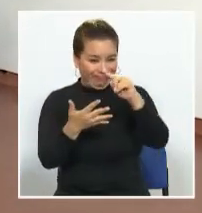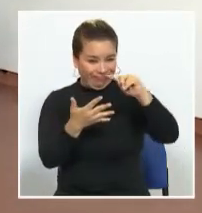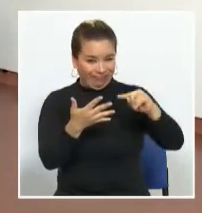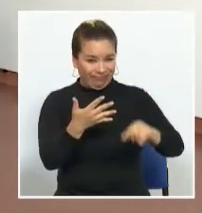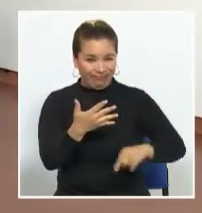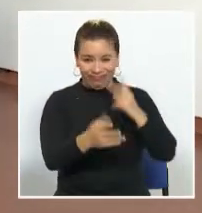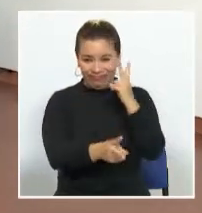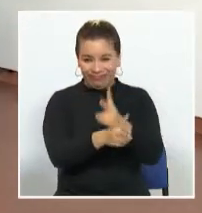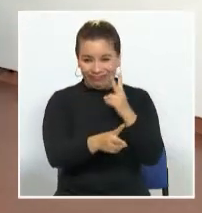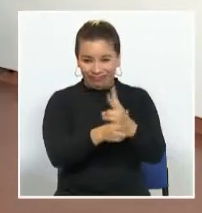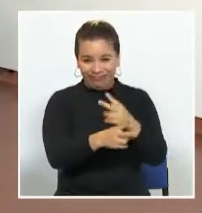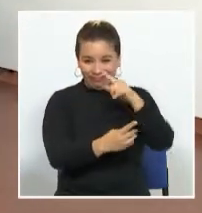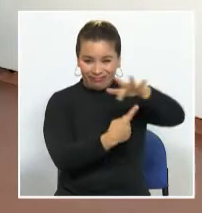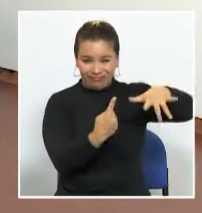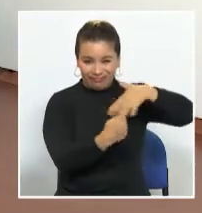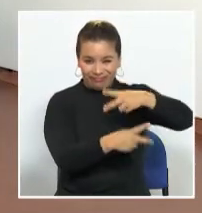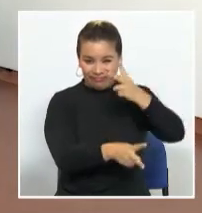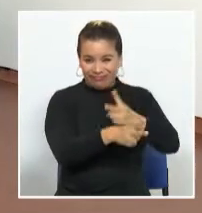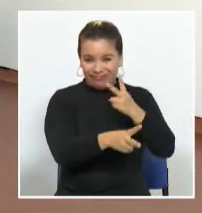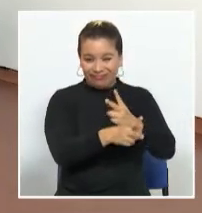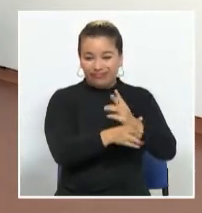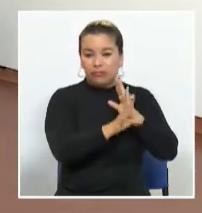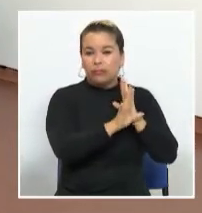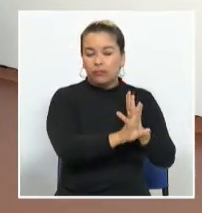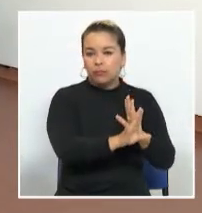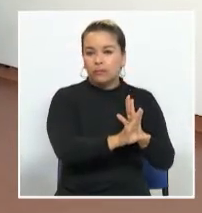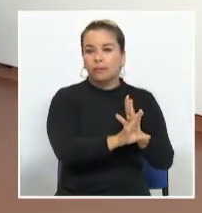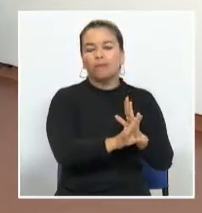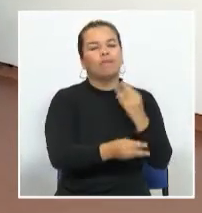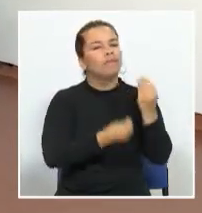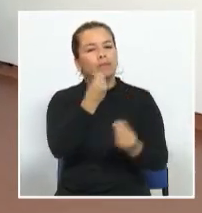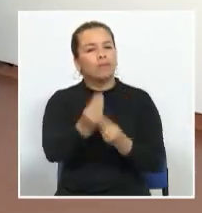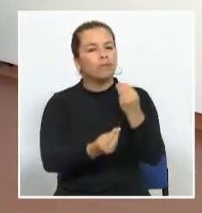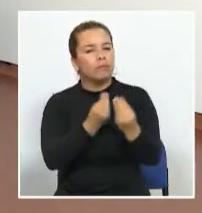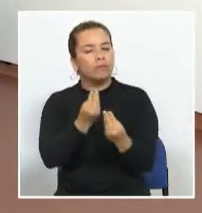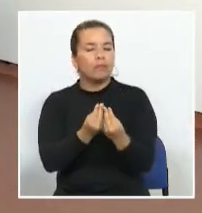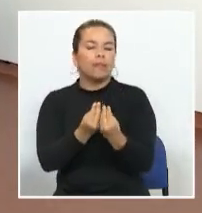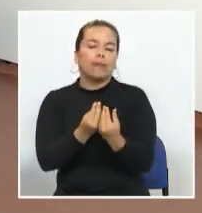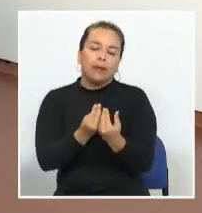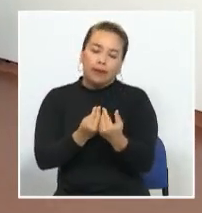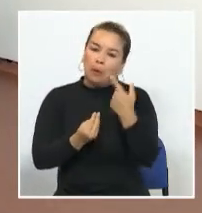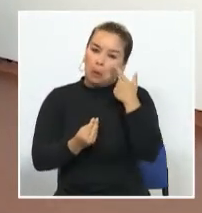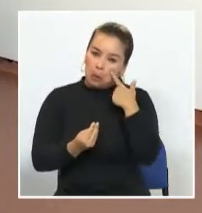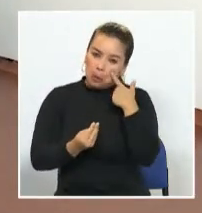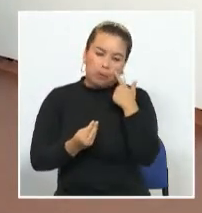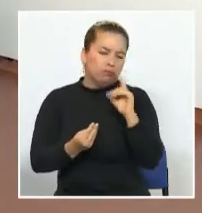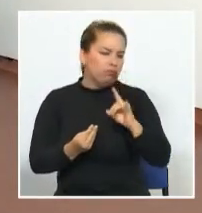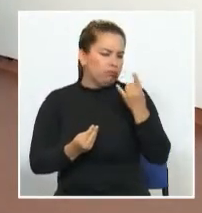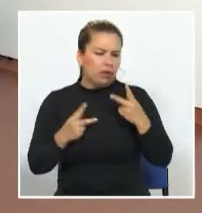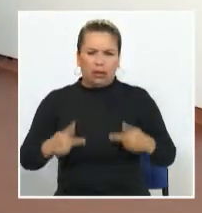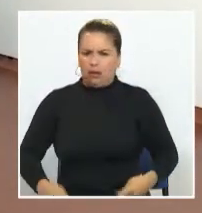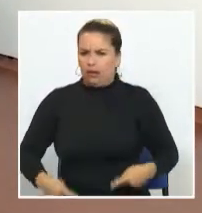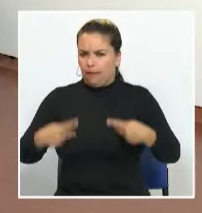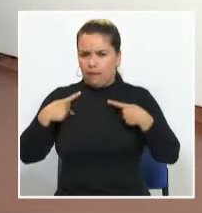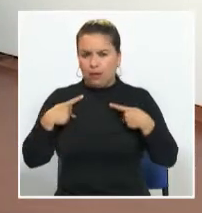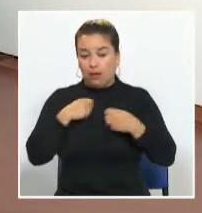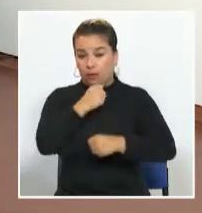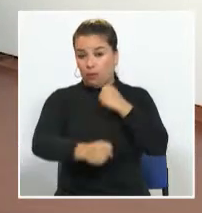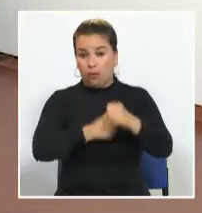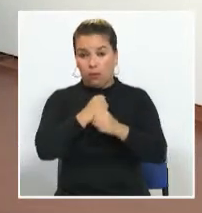riesgo, es realizarnos en cualquier etapa o momento de nuestra vida cuando llegamos a la edad de